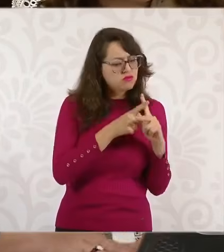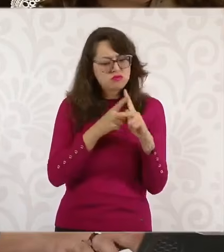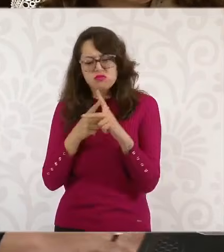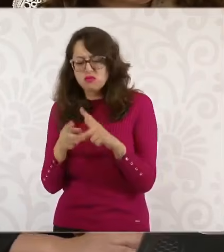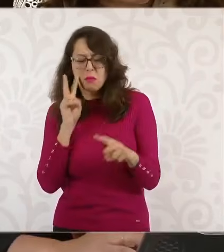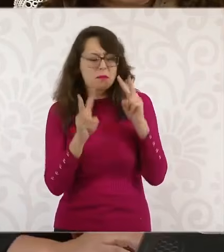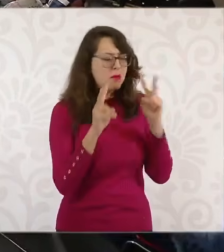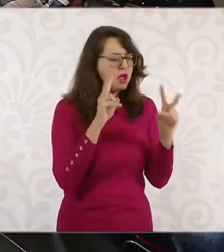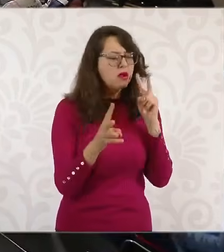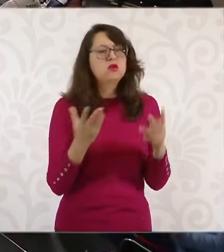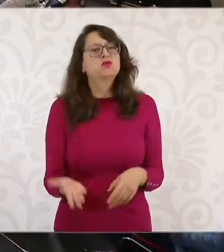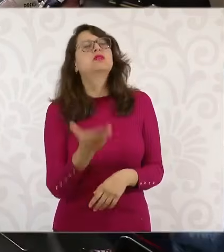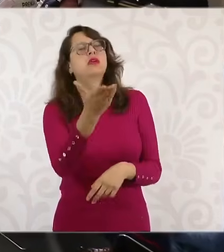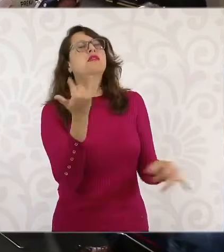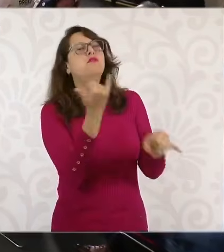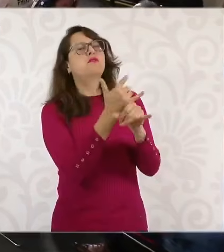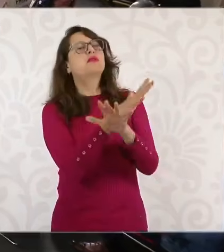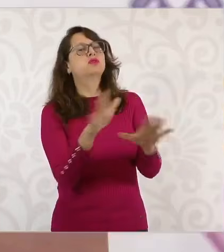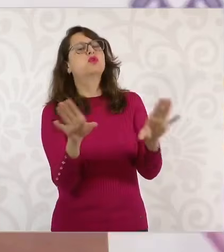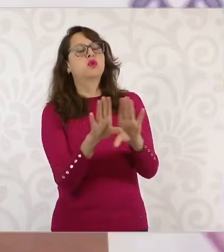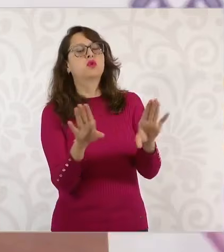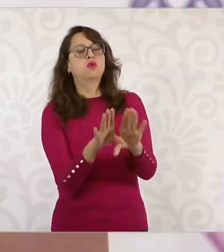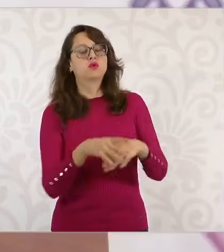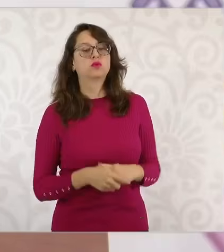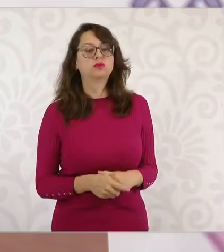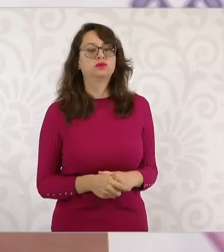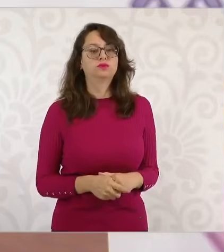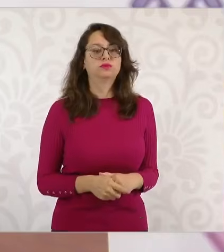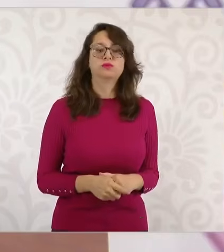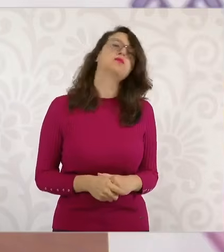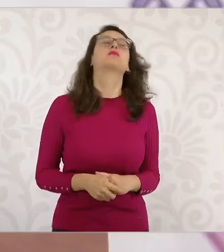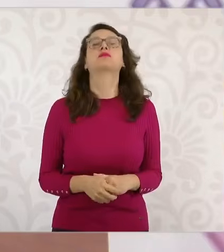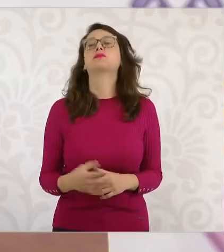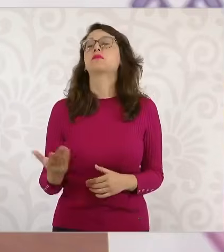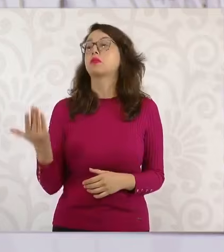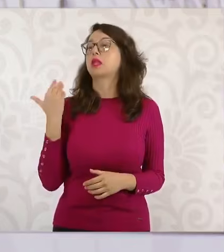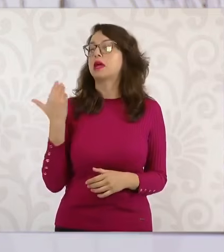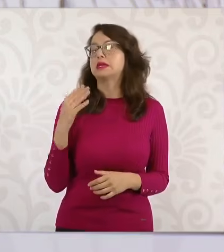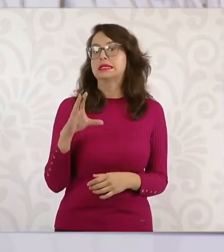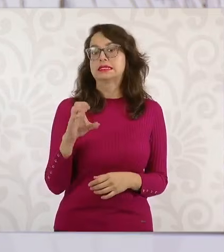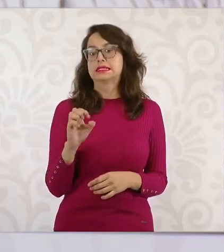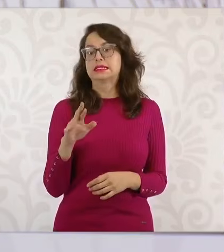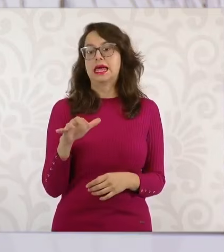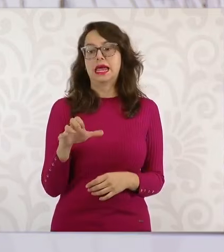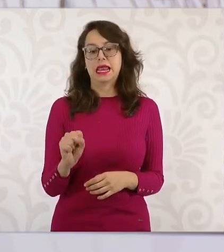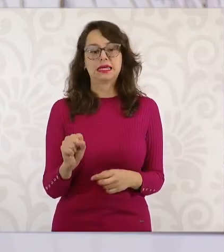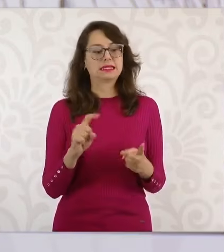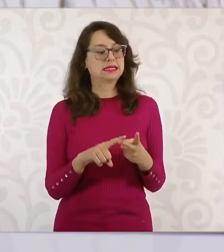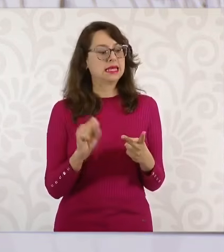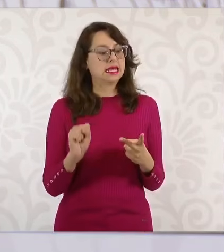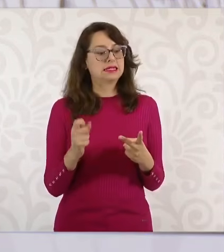al respecto de ello? Pues está la encuesta de Las Heras, la encuesta de